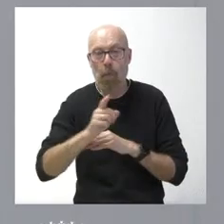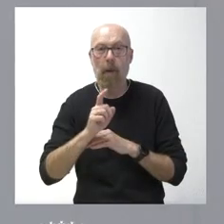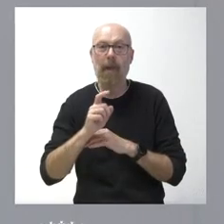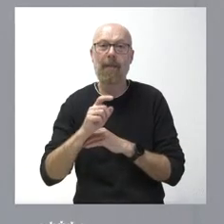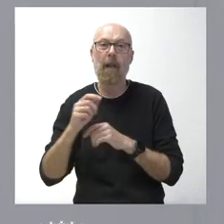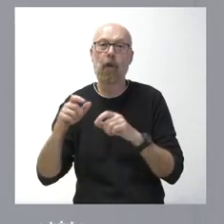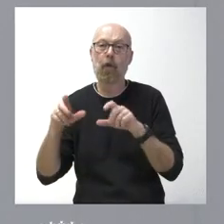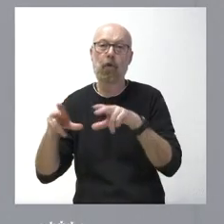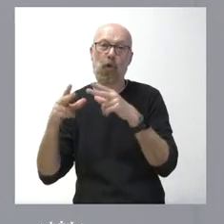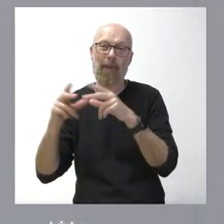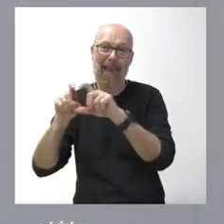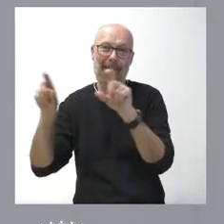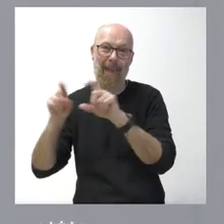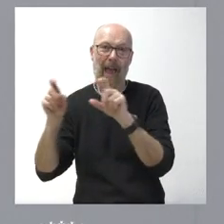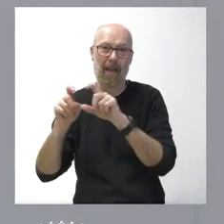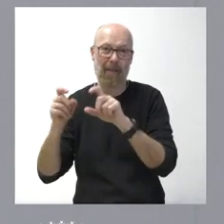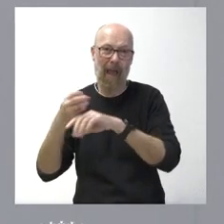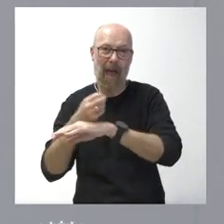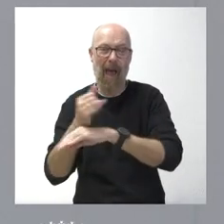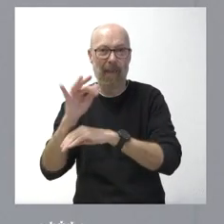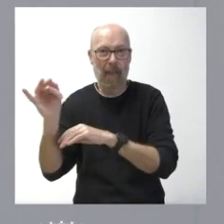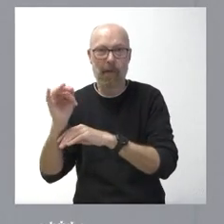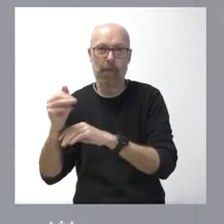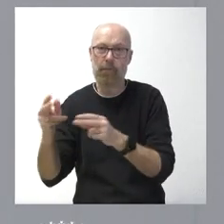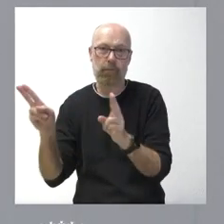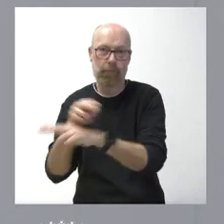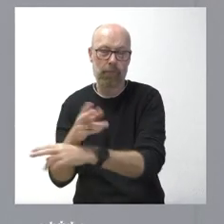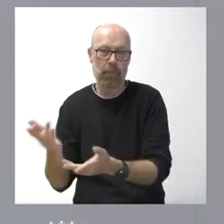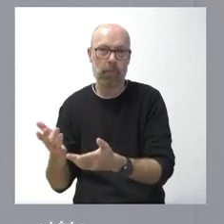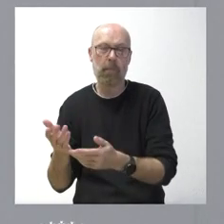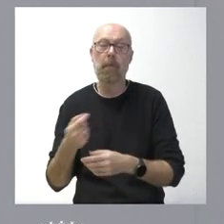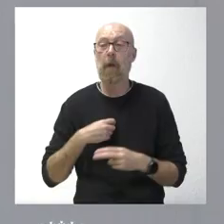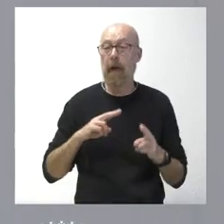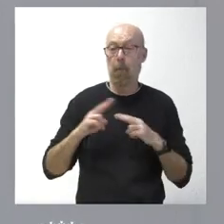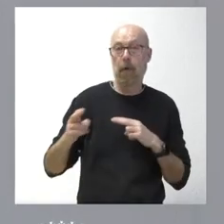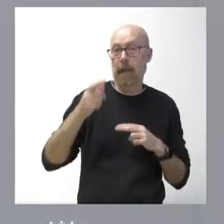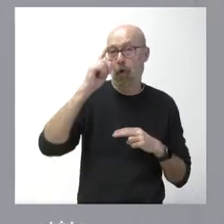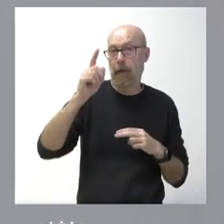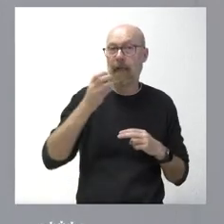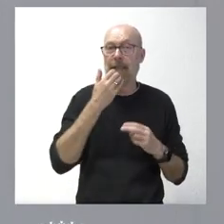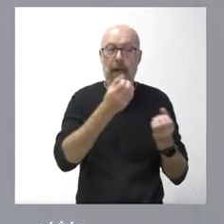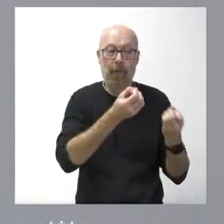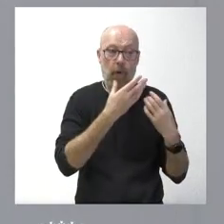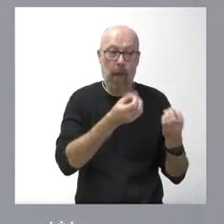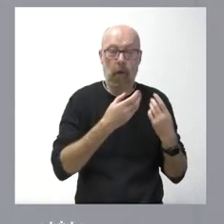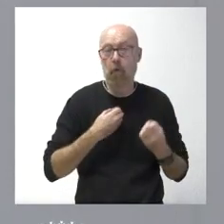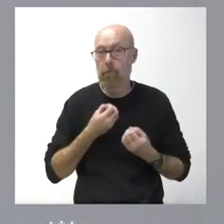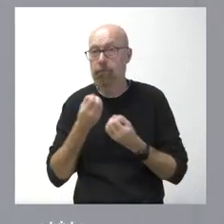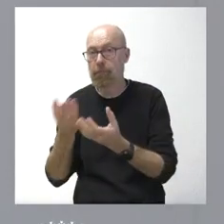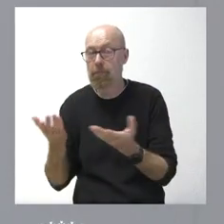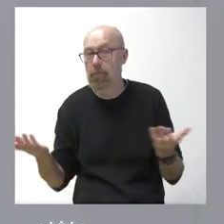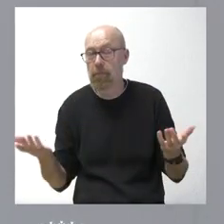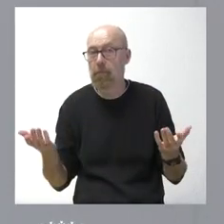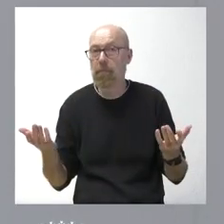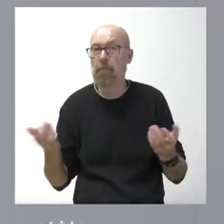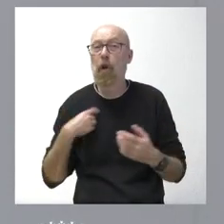pues no le s contestar en este momento Si tuviera más información pues lógicamente eh No sé si es una